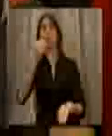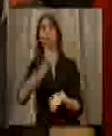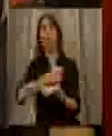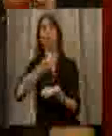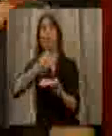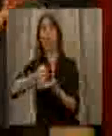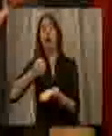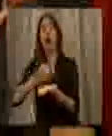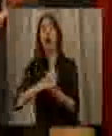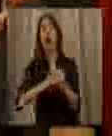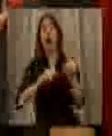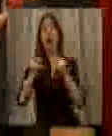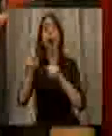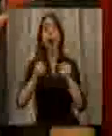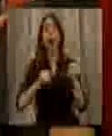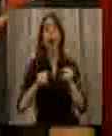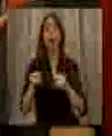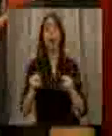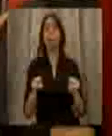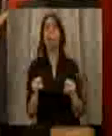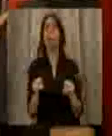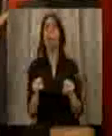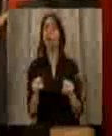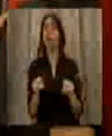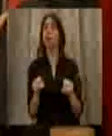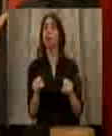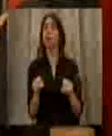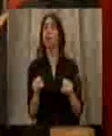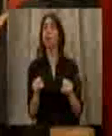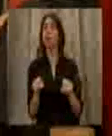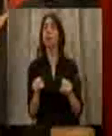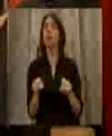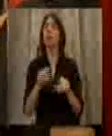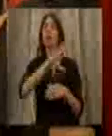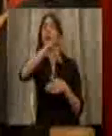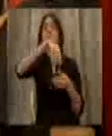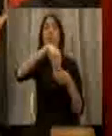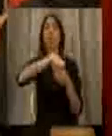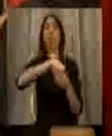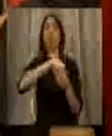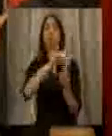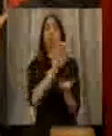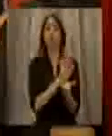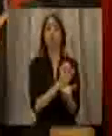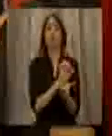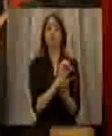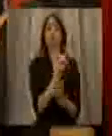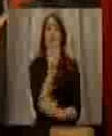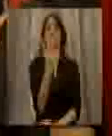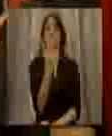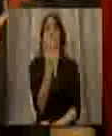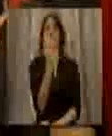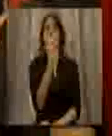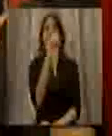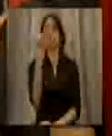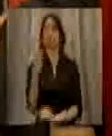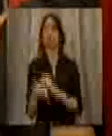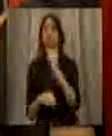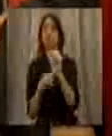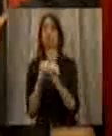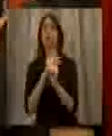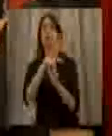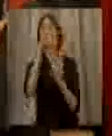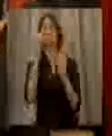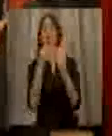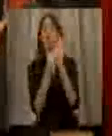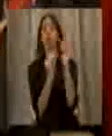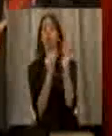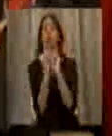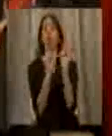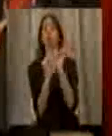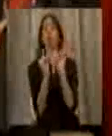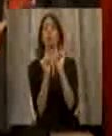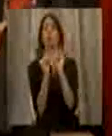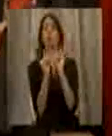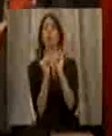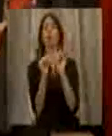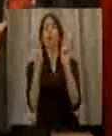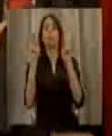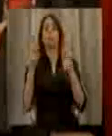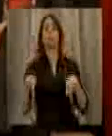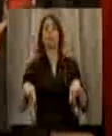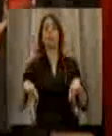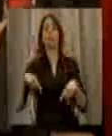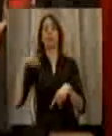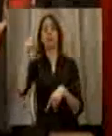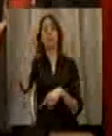trámites que se hacen en el Estado, 30% de este año digitalizados, y nuestra meta para el